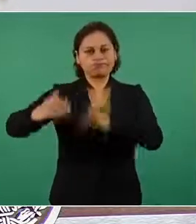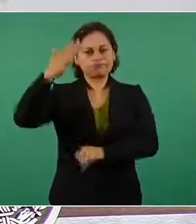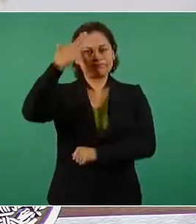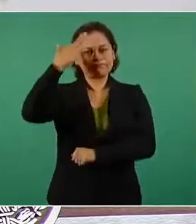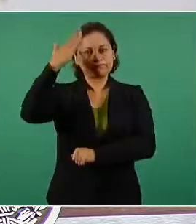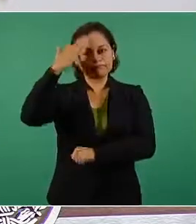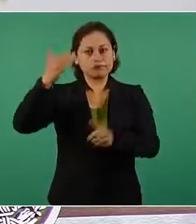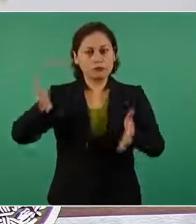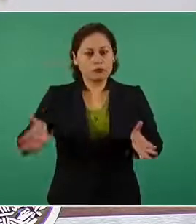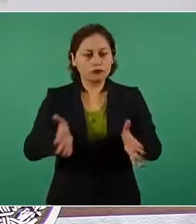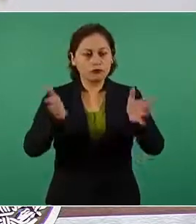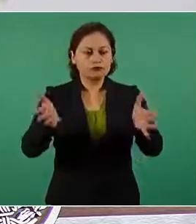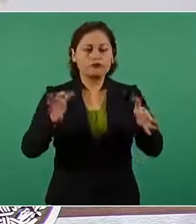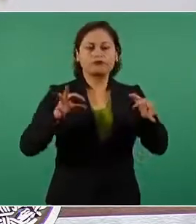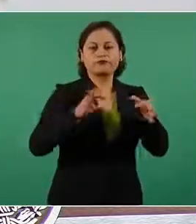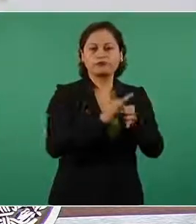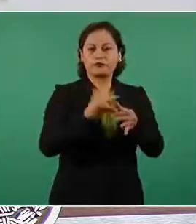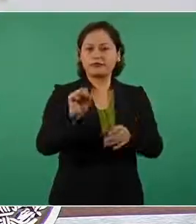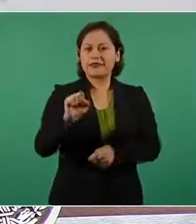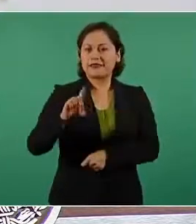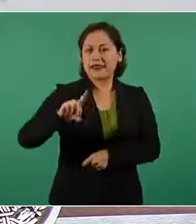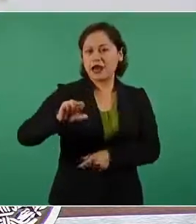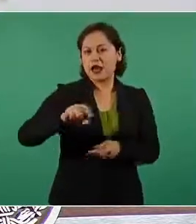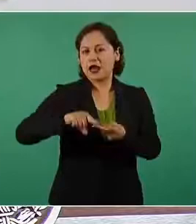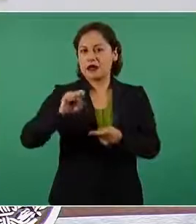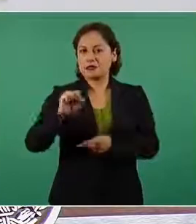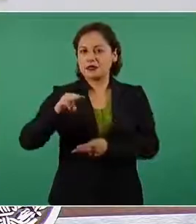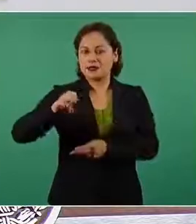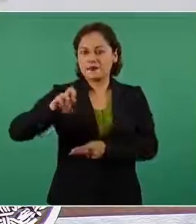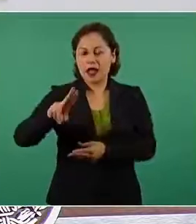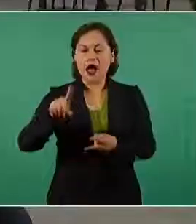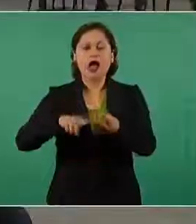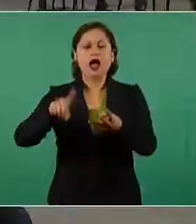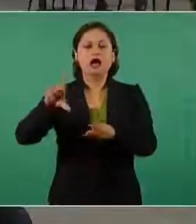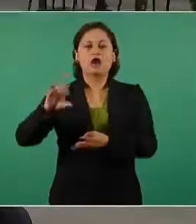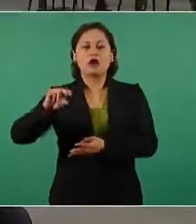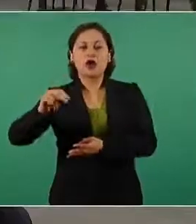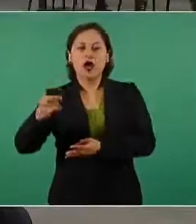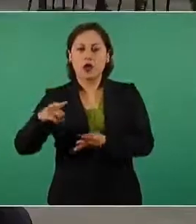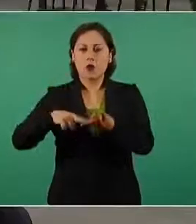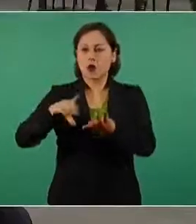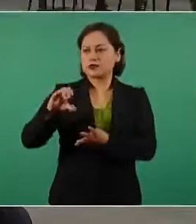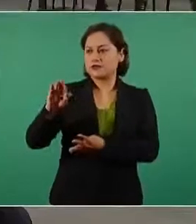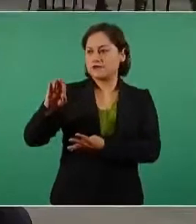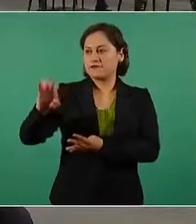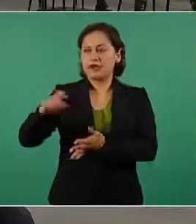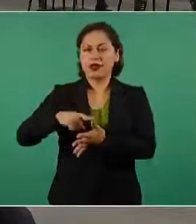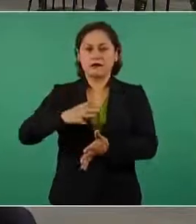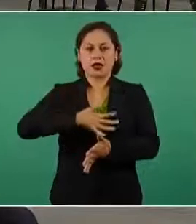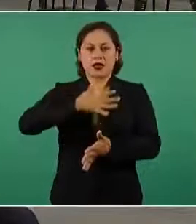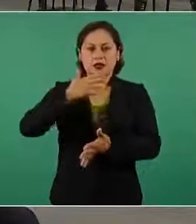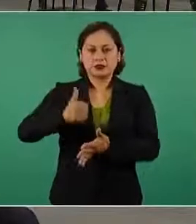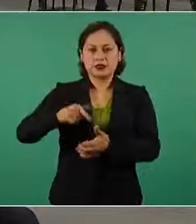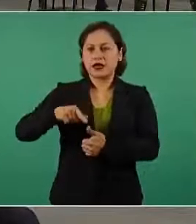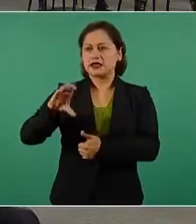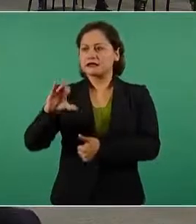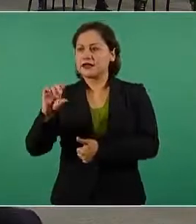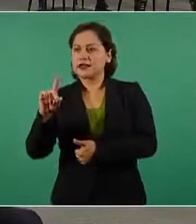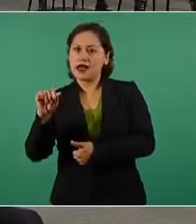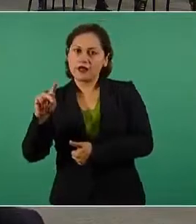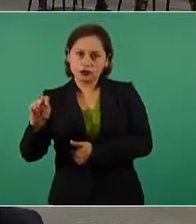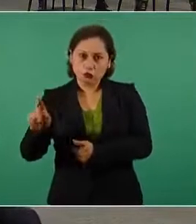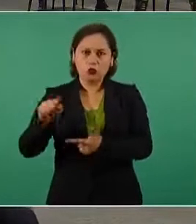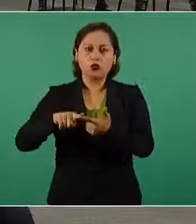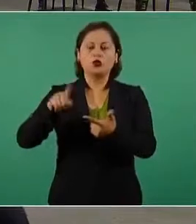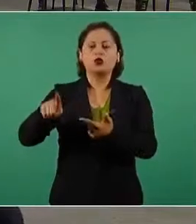la Guardia Nacional, de Marina, de CONAGUA, de la CFE, de Bienestar, de SEDATU, de la